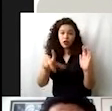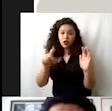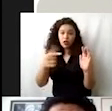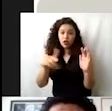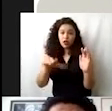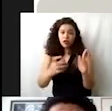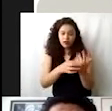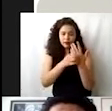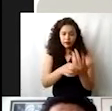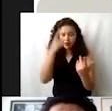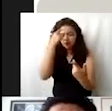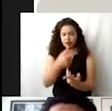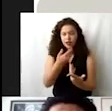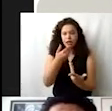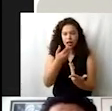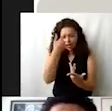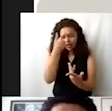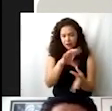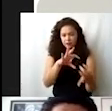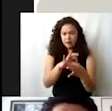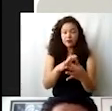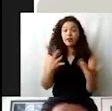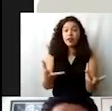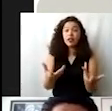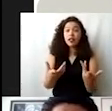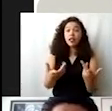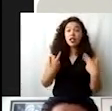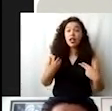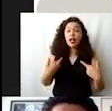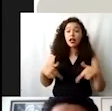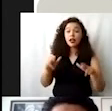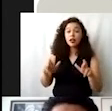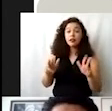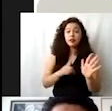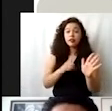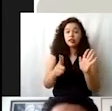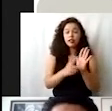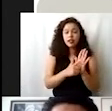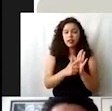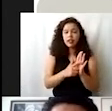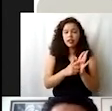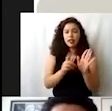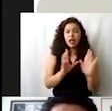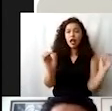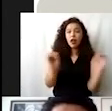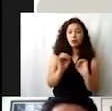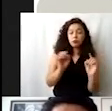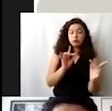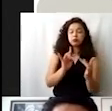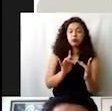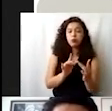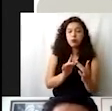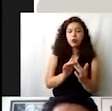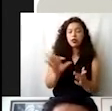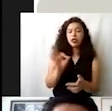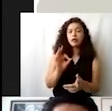ser considerado como tal, al no haber estado el representante legal al momento de la verificación, sino que se